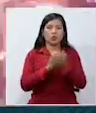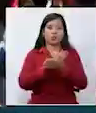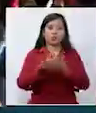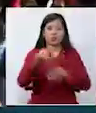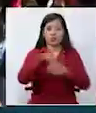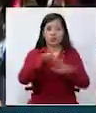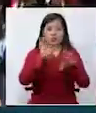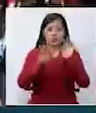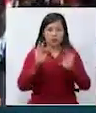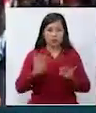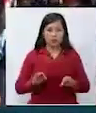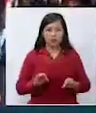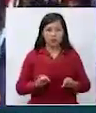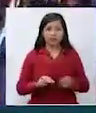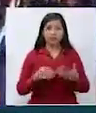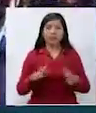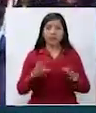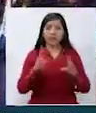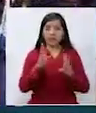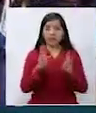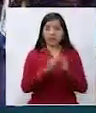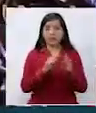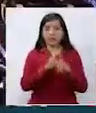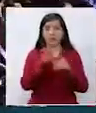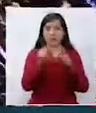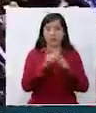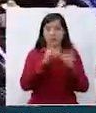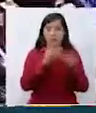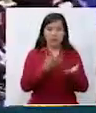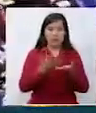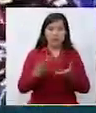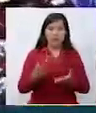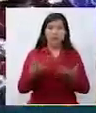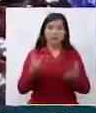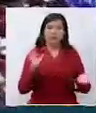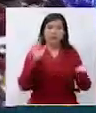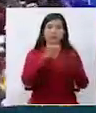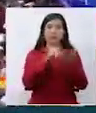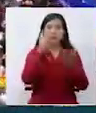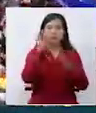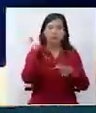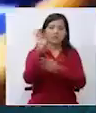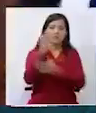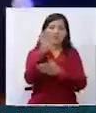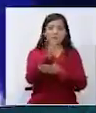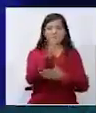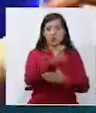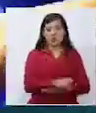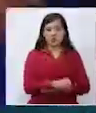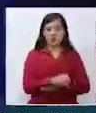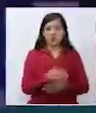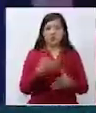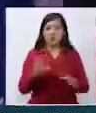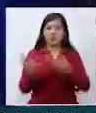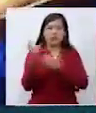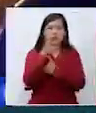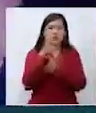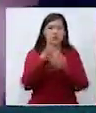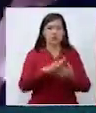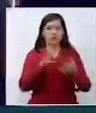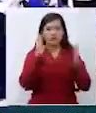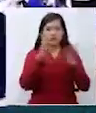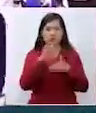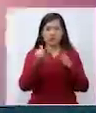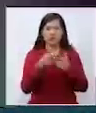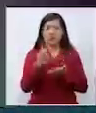¿no? Y esto constituye una forma de presión. Nos están obligando qué debemos hacer y no